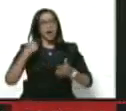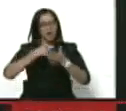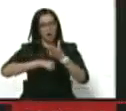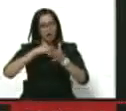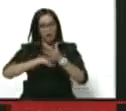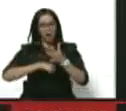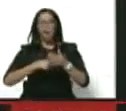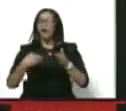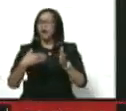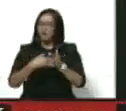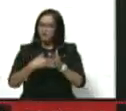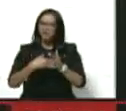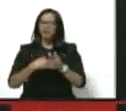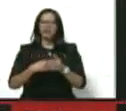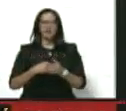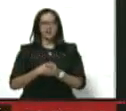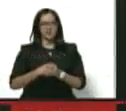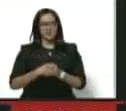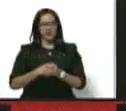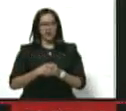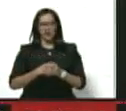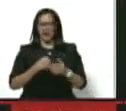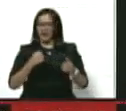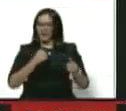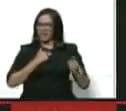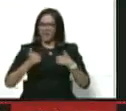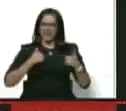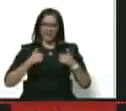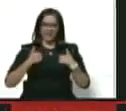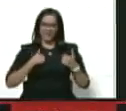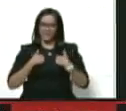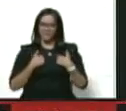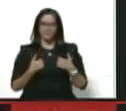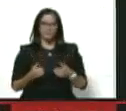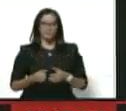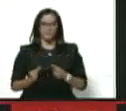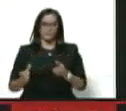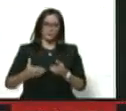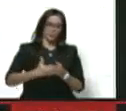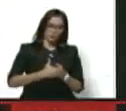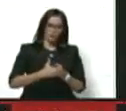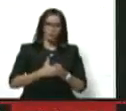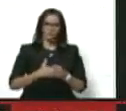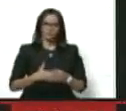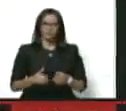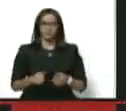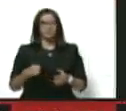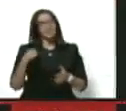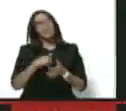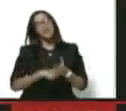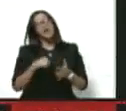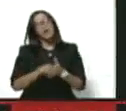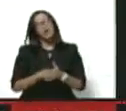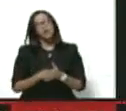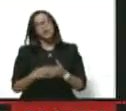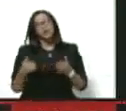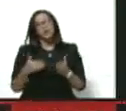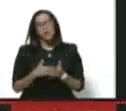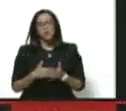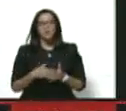el egocentrismo, el individualismo, el caudillismo, la lucha contra los